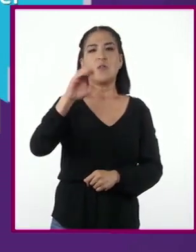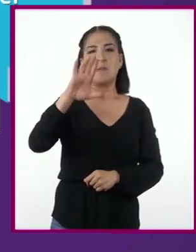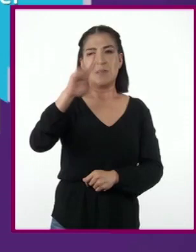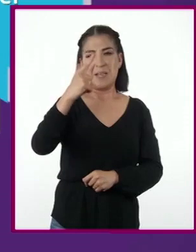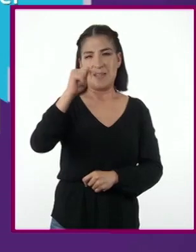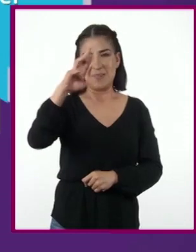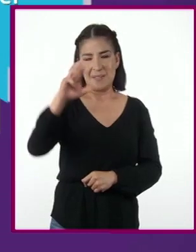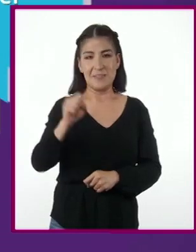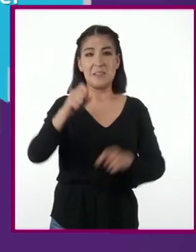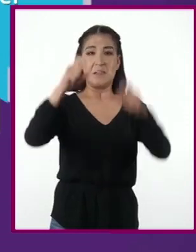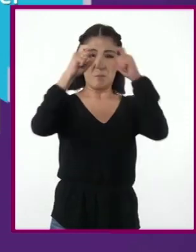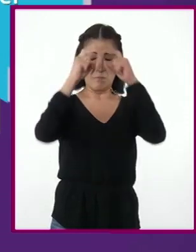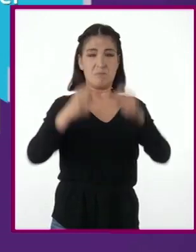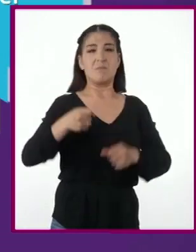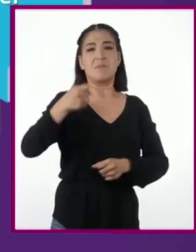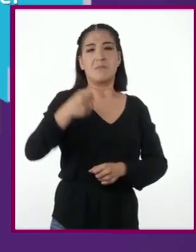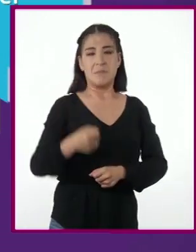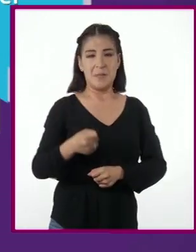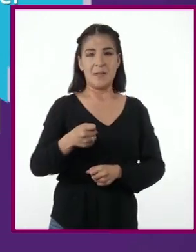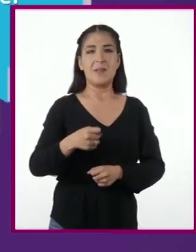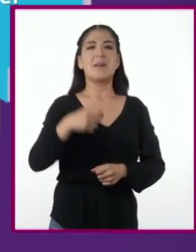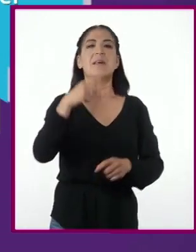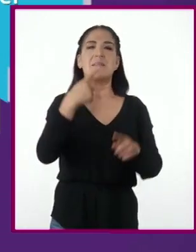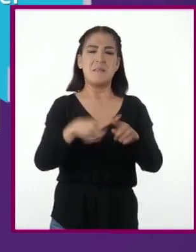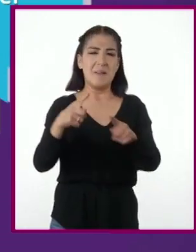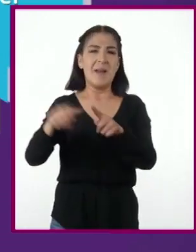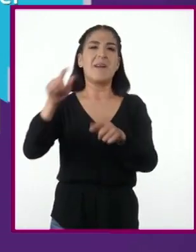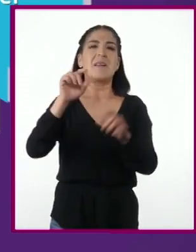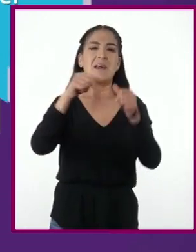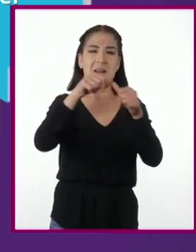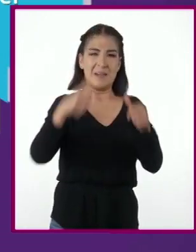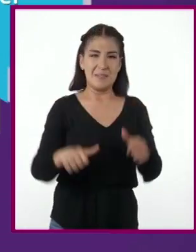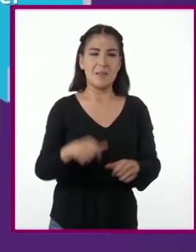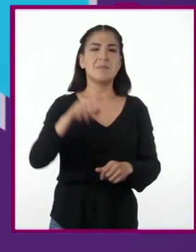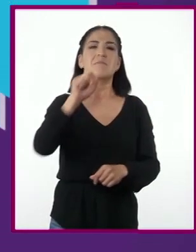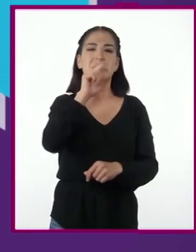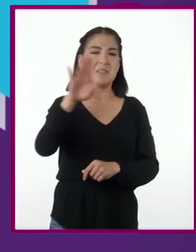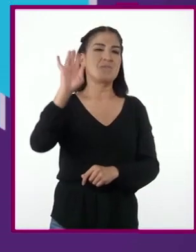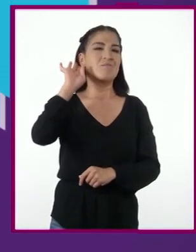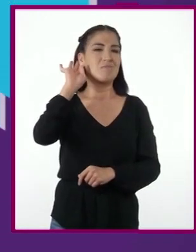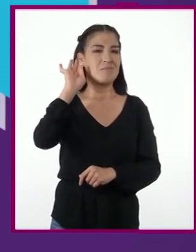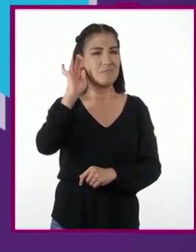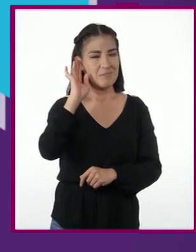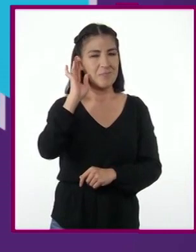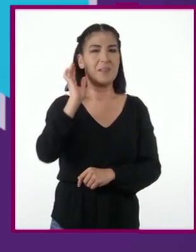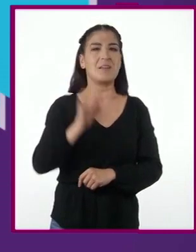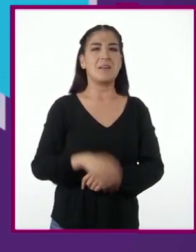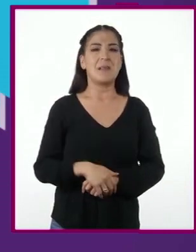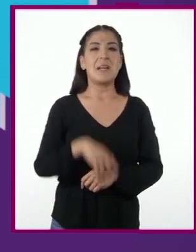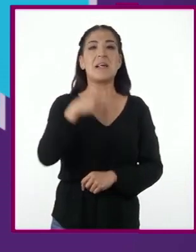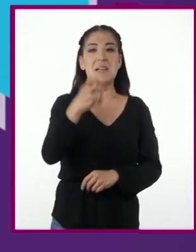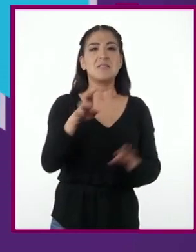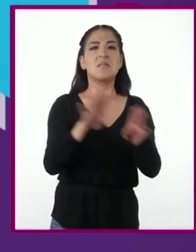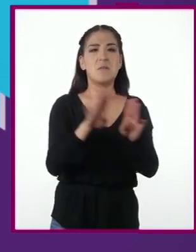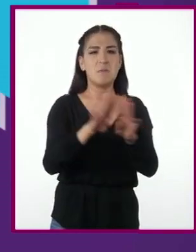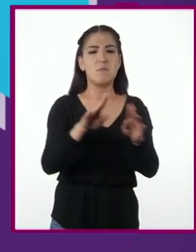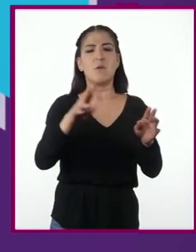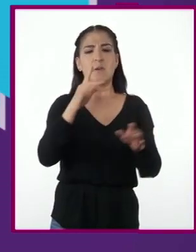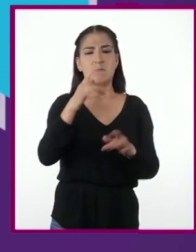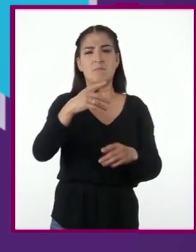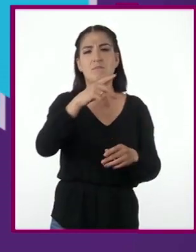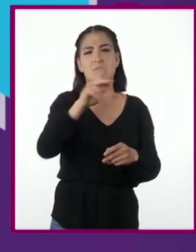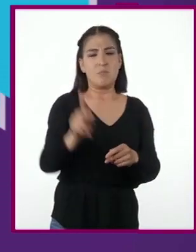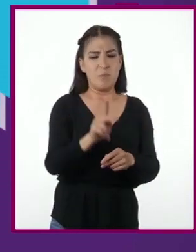Mahoma, Dostoyevsky, Lord Byron, Flaubert y Van Gogh. La historia humana está poblada de